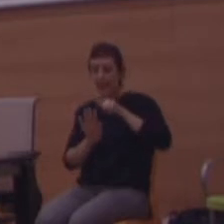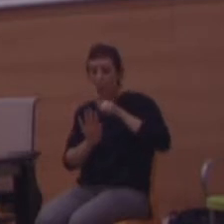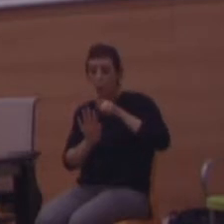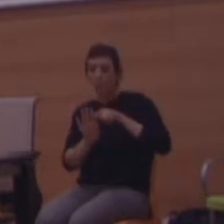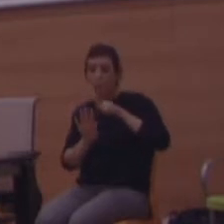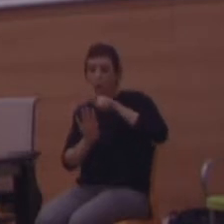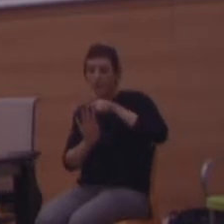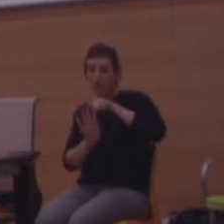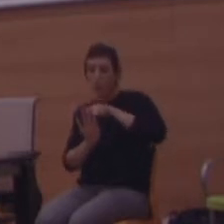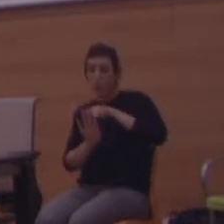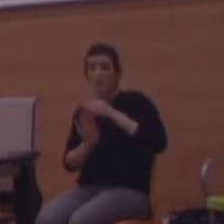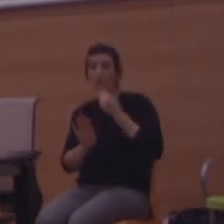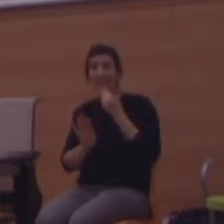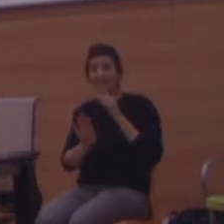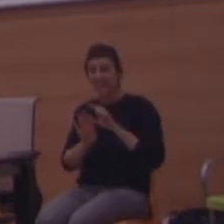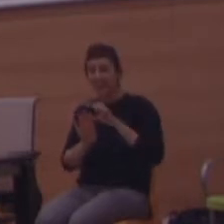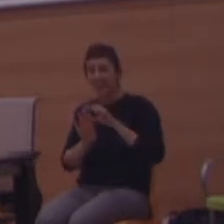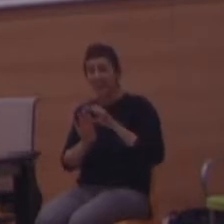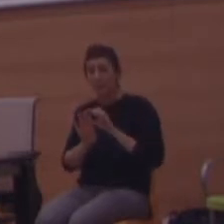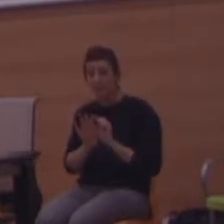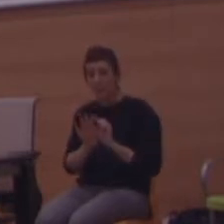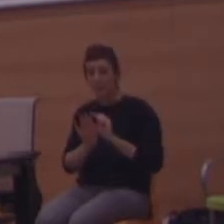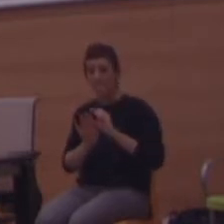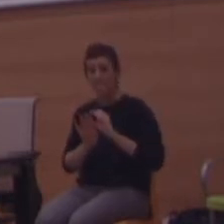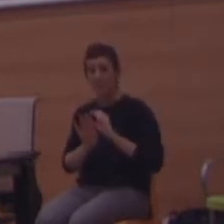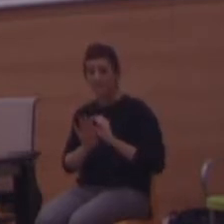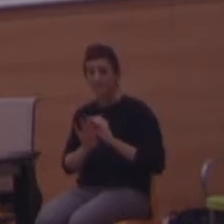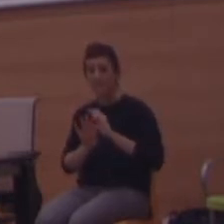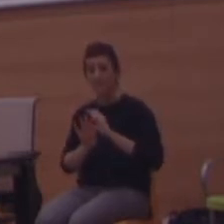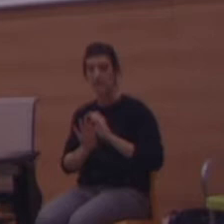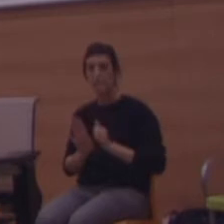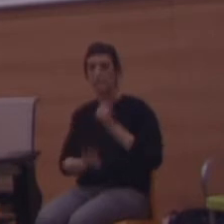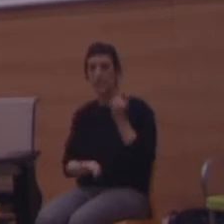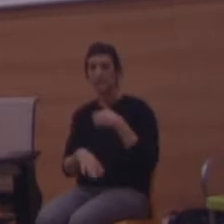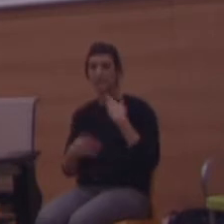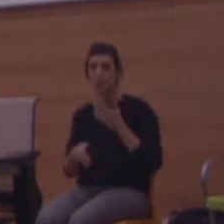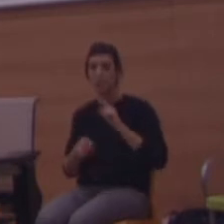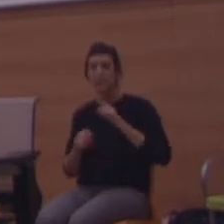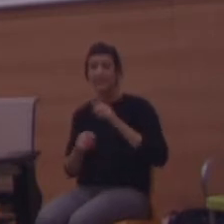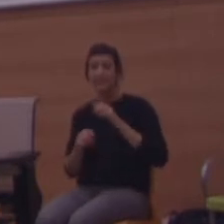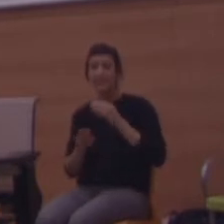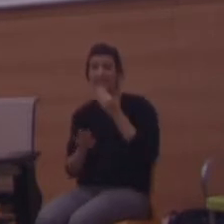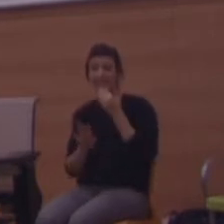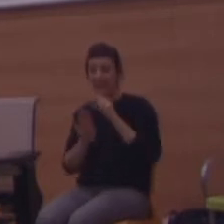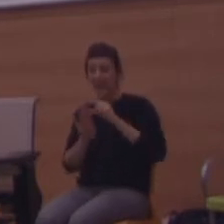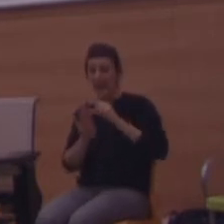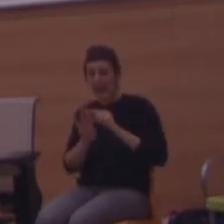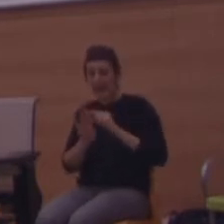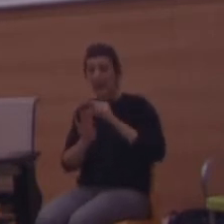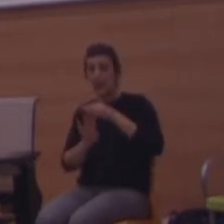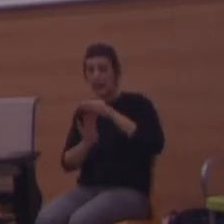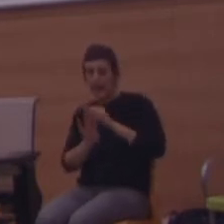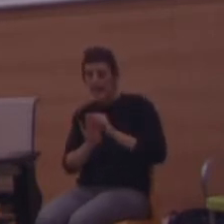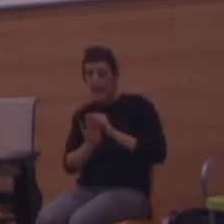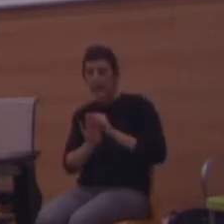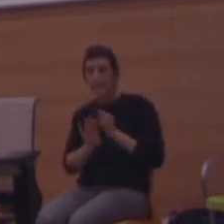ser más largo, también puede provocar ese tipo de ulceraciones. Y un primer metatarsiano acortado porque al estar acortado, pasan las fuerzas hacia